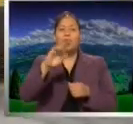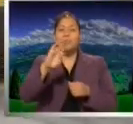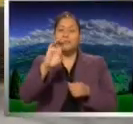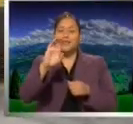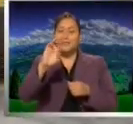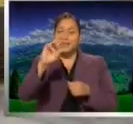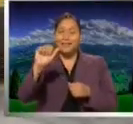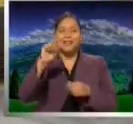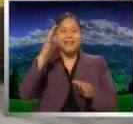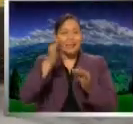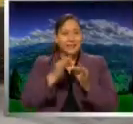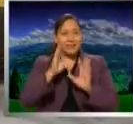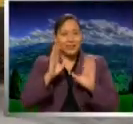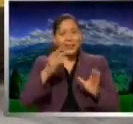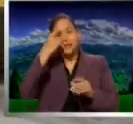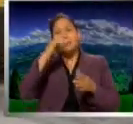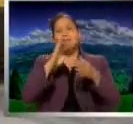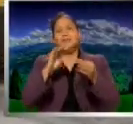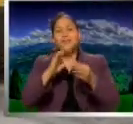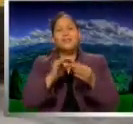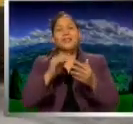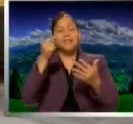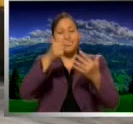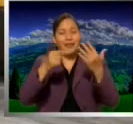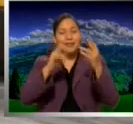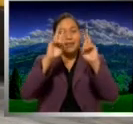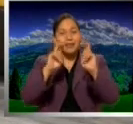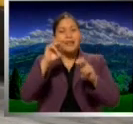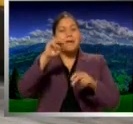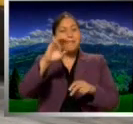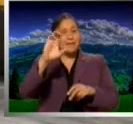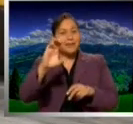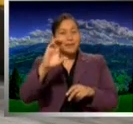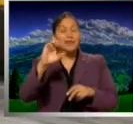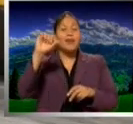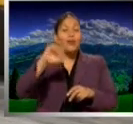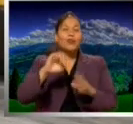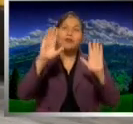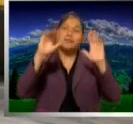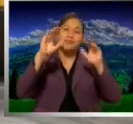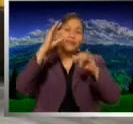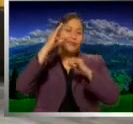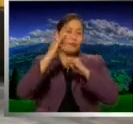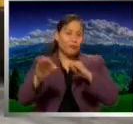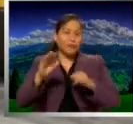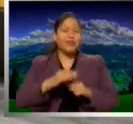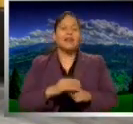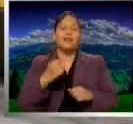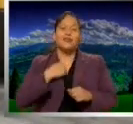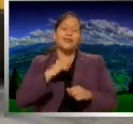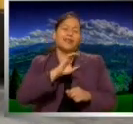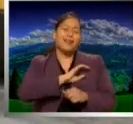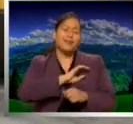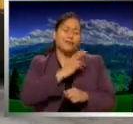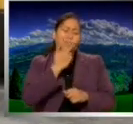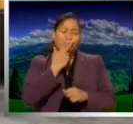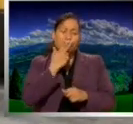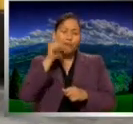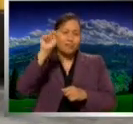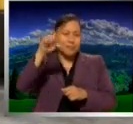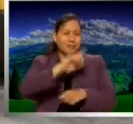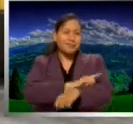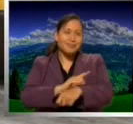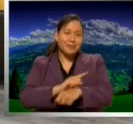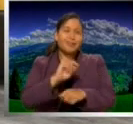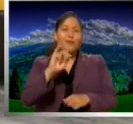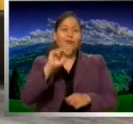Acosta ya está listísimo para platicarnos todo acerca de la Magdalena Contreras, que hoy nos despedimos de ella. Y bueno, pues yo ya me había encariñado con esta delegación,